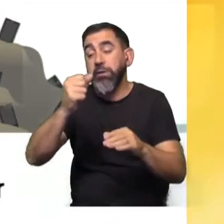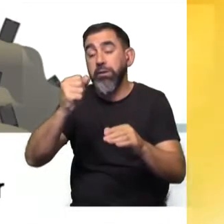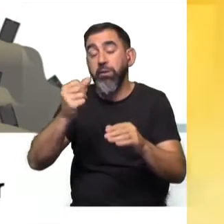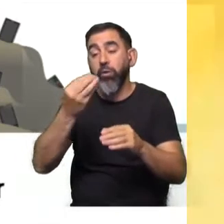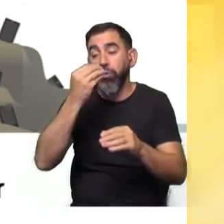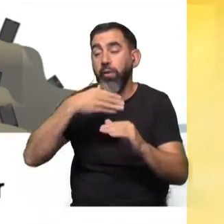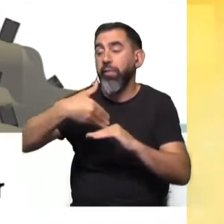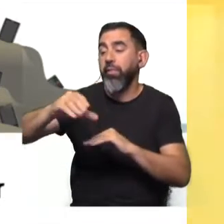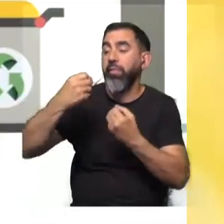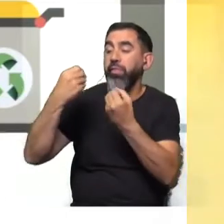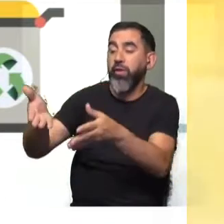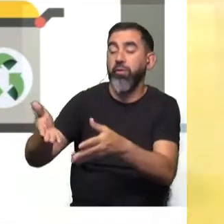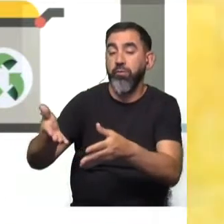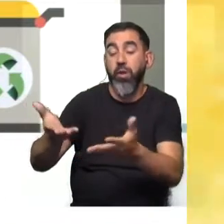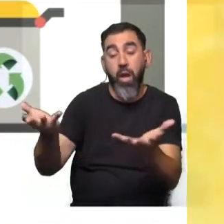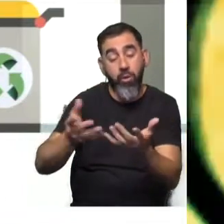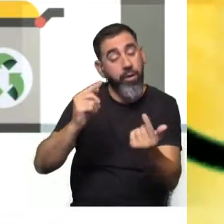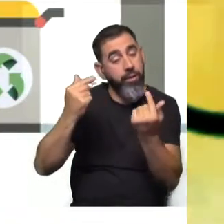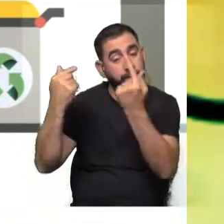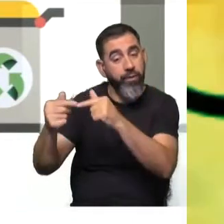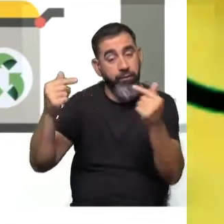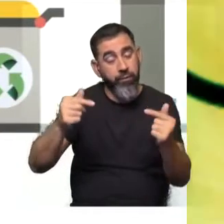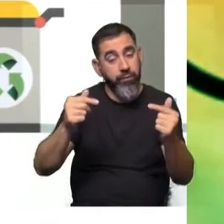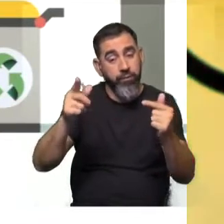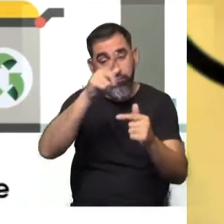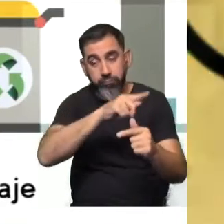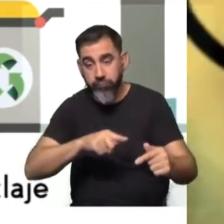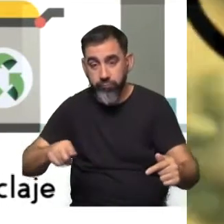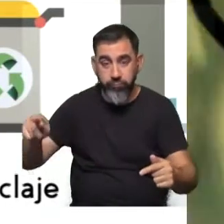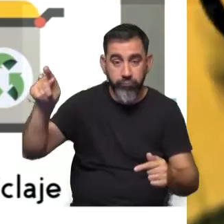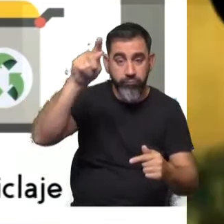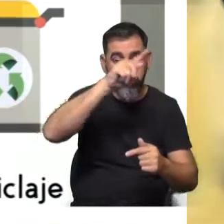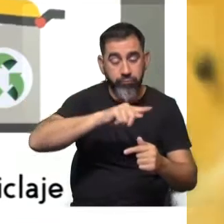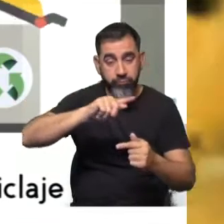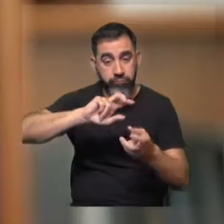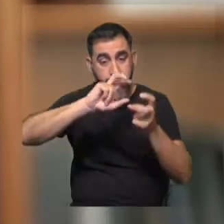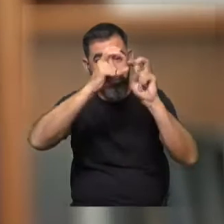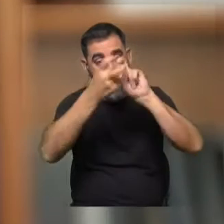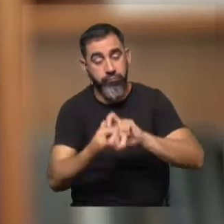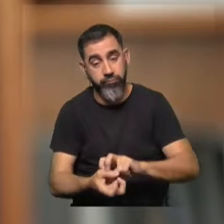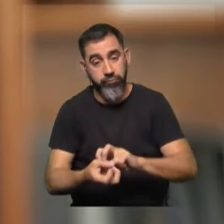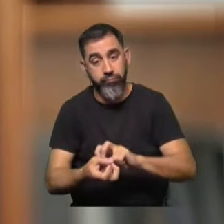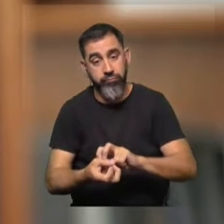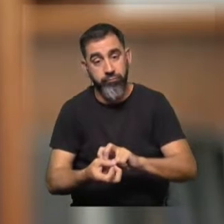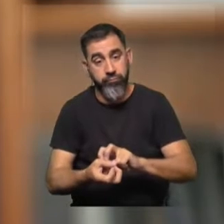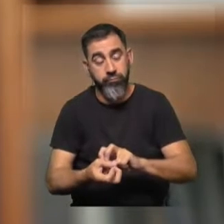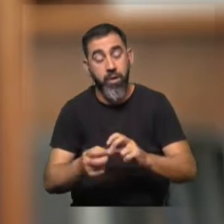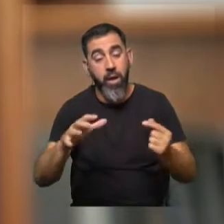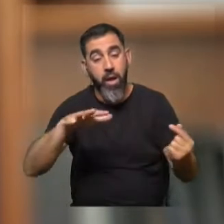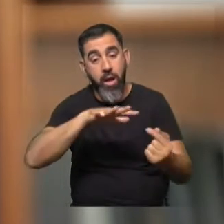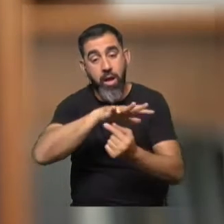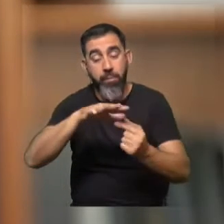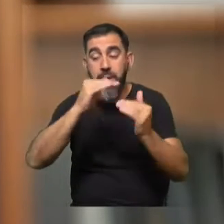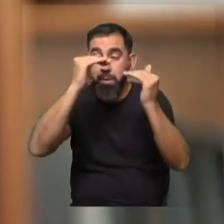y descartar, y pasar a algo que es una economía circular, donde el impacto ambiental es